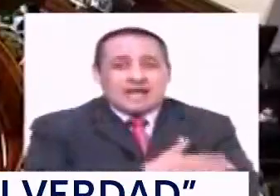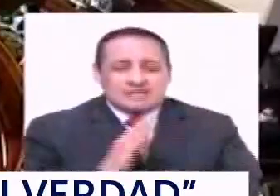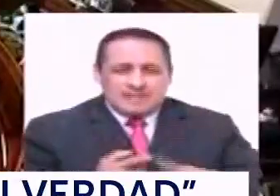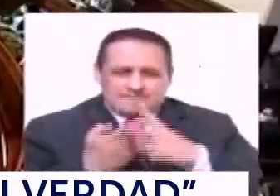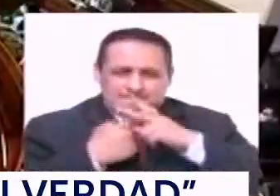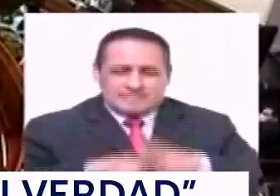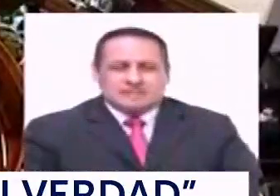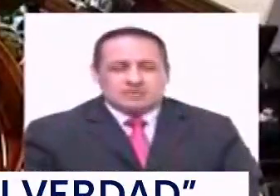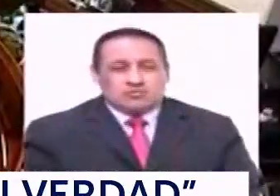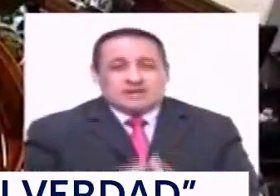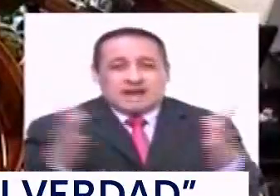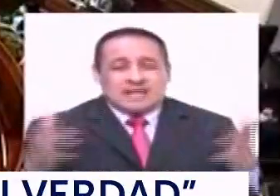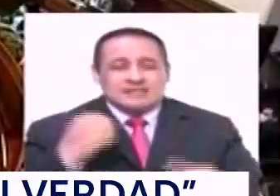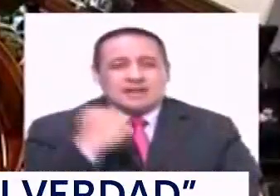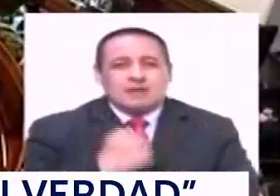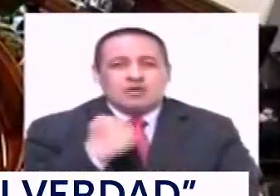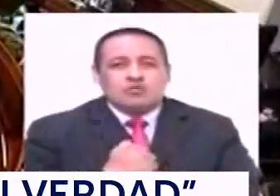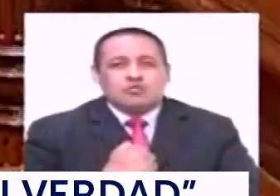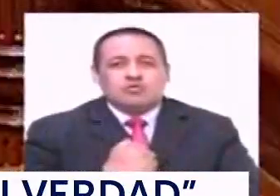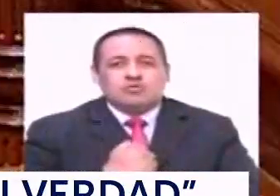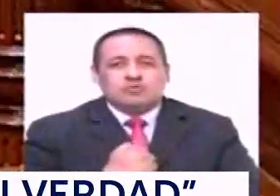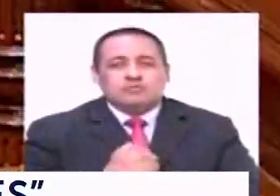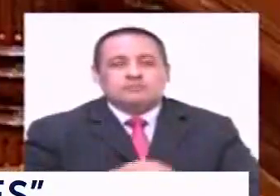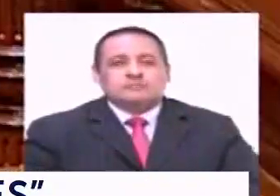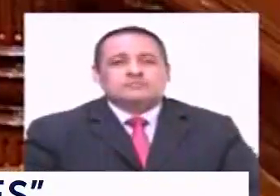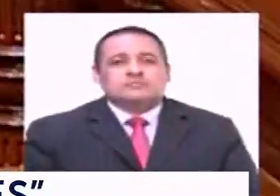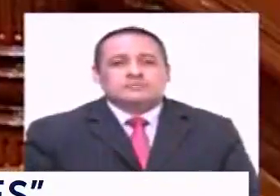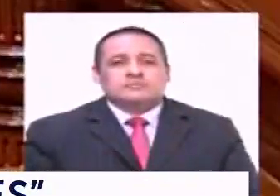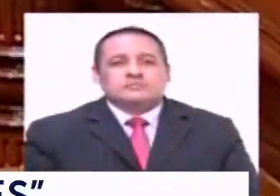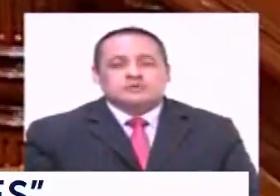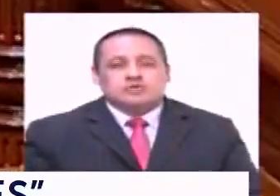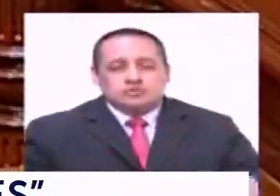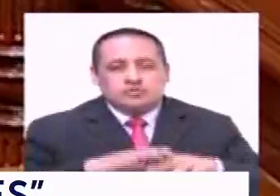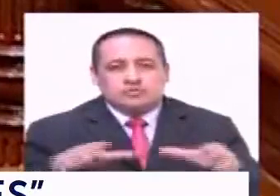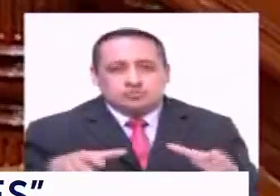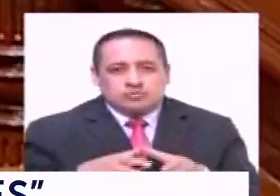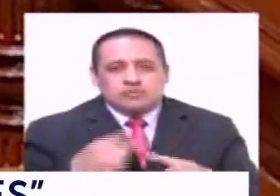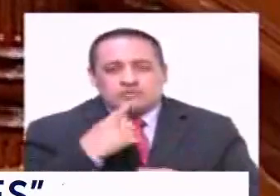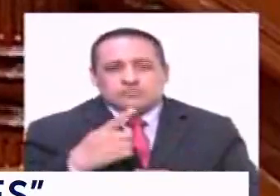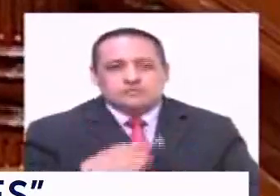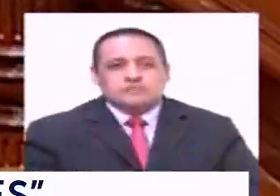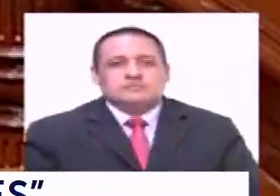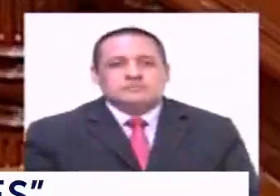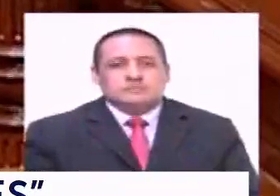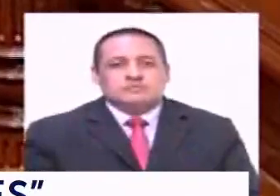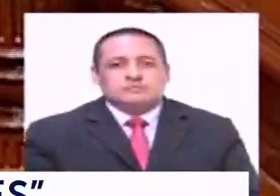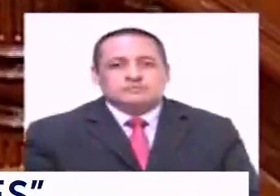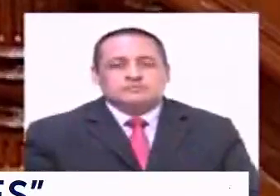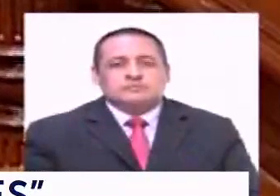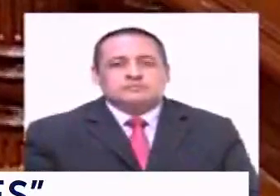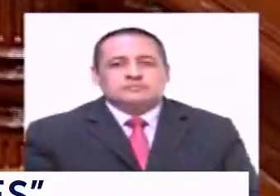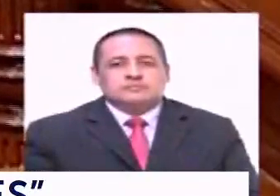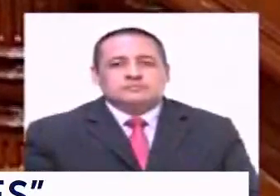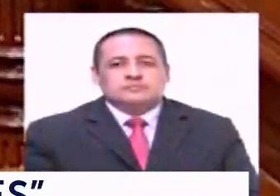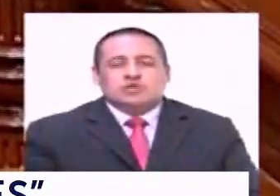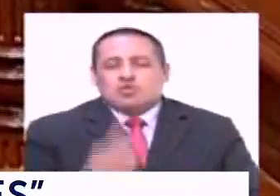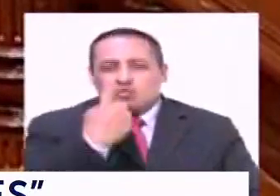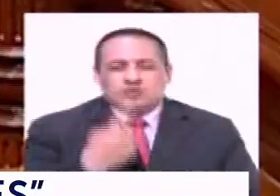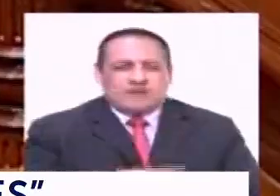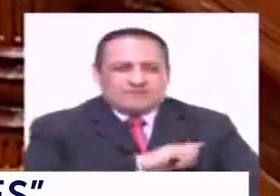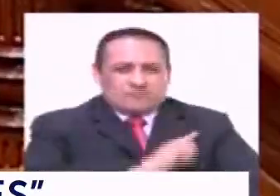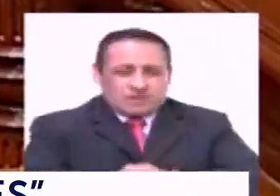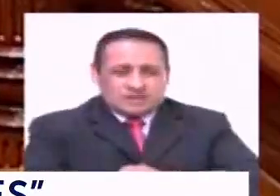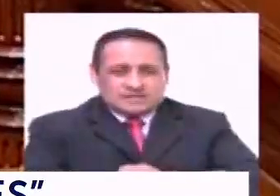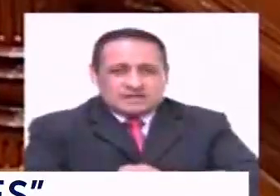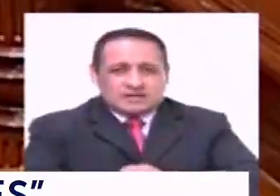una gran tarea fukuma ya fusión quilla y mantilla una sola fuerza